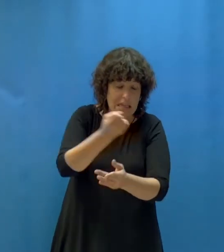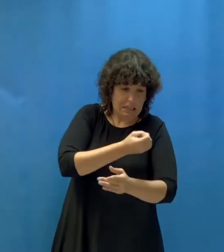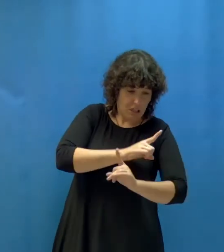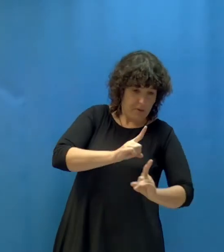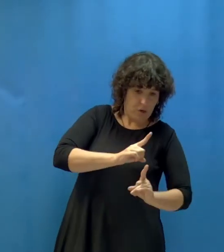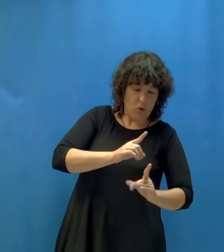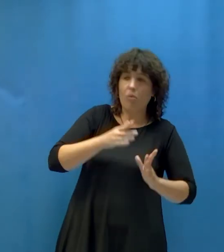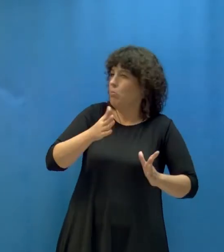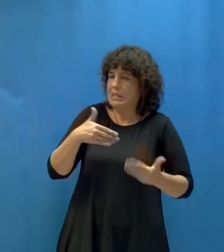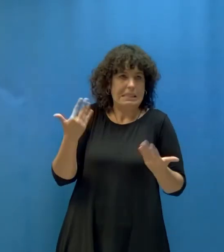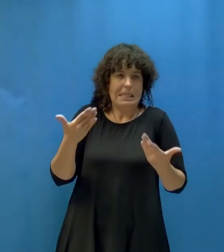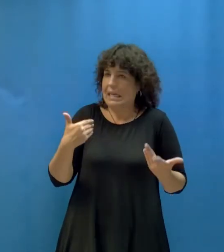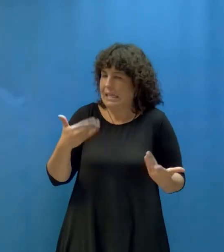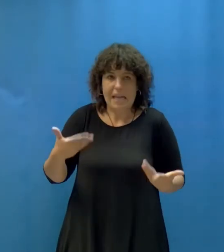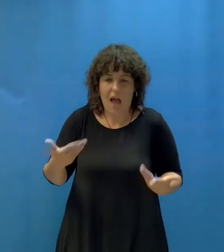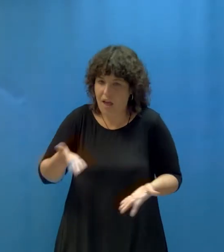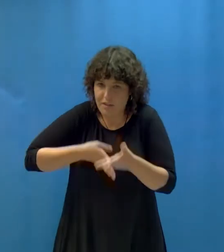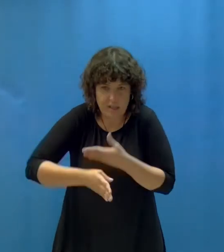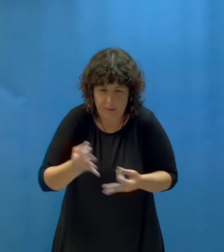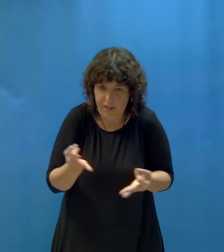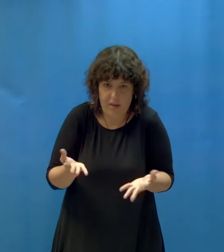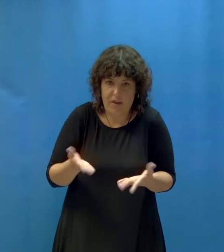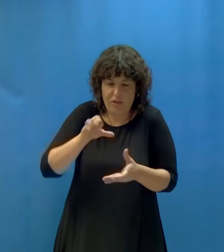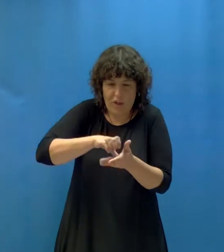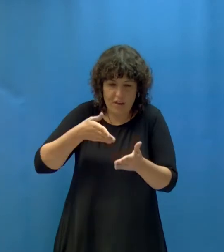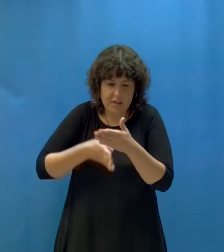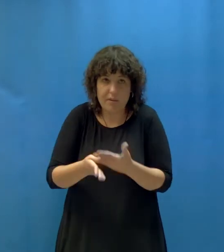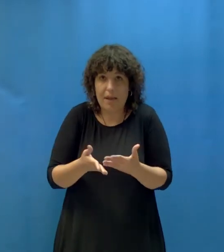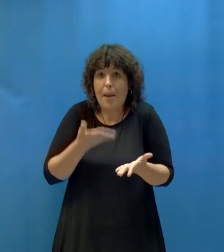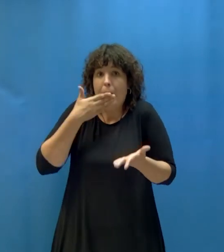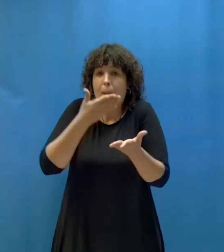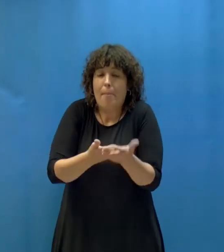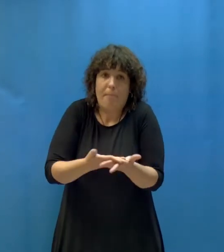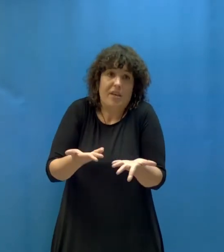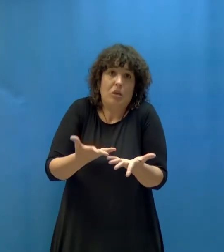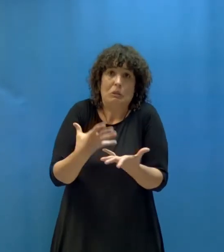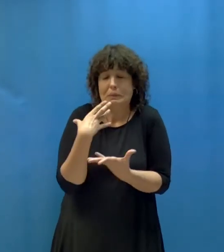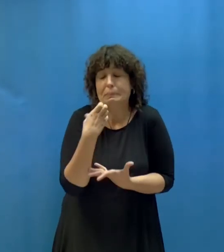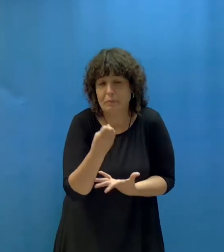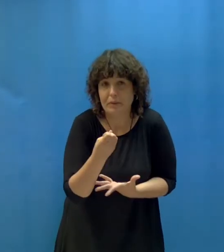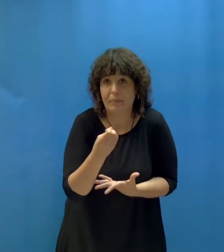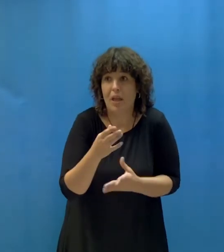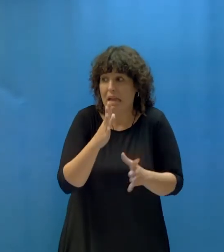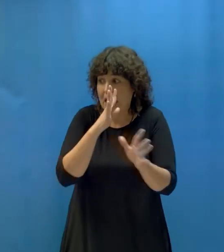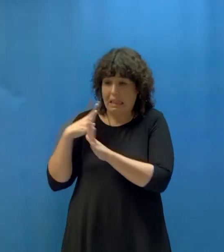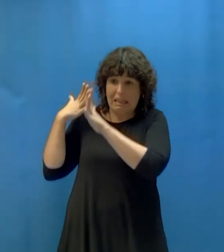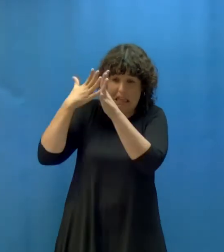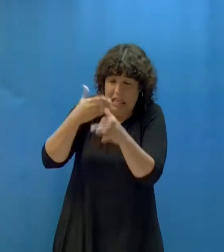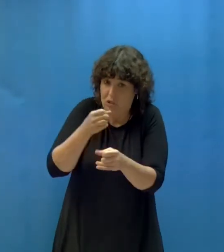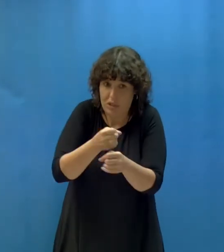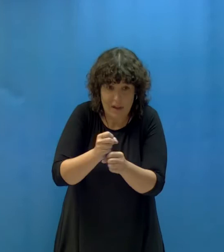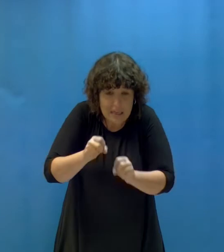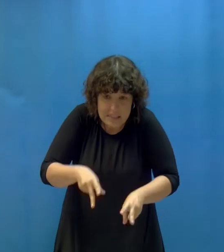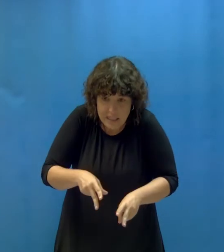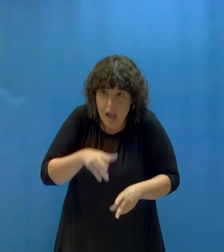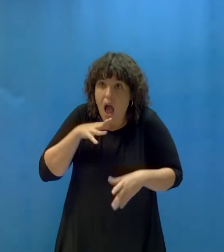sea totalmente accesible. Simplemente sí que les pido comprensión que lo que no se ha trabajado en 10 años difícilmente podamos hacerlo